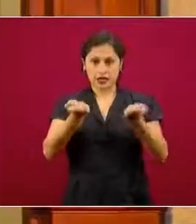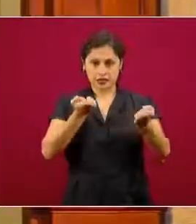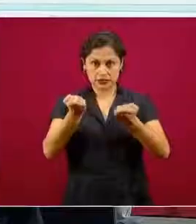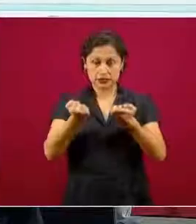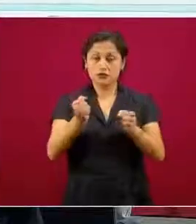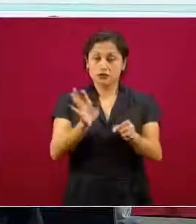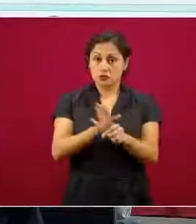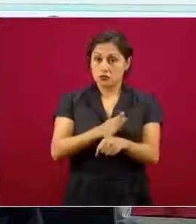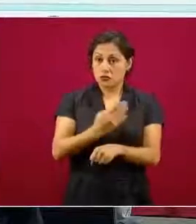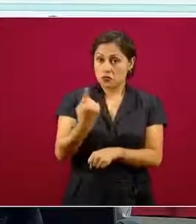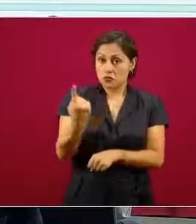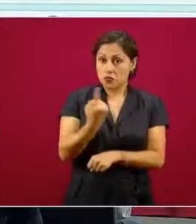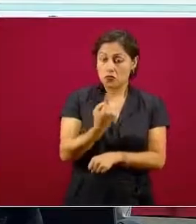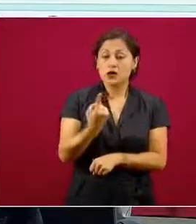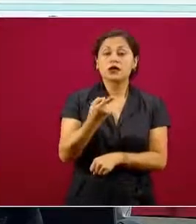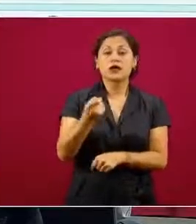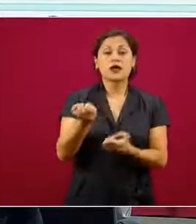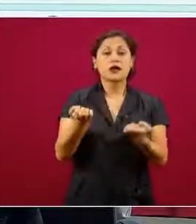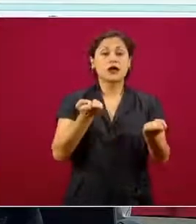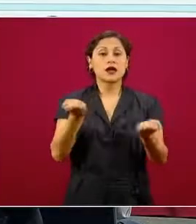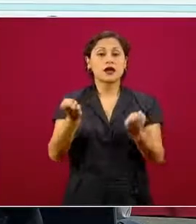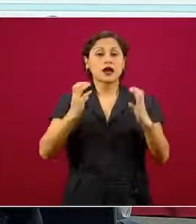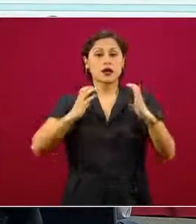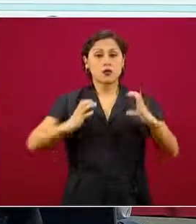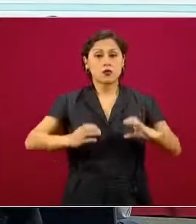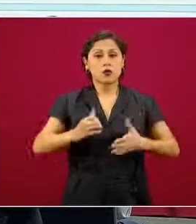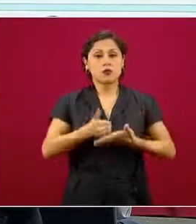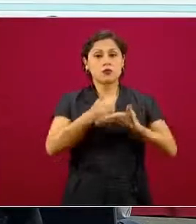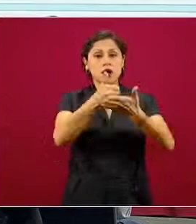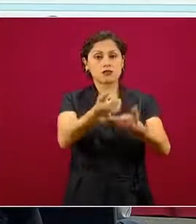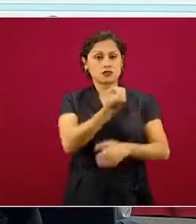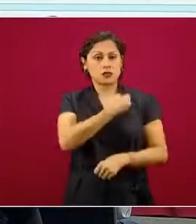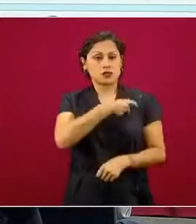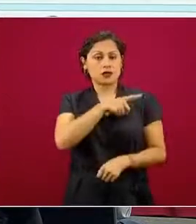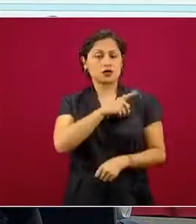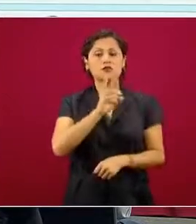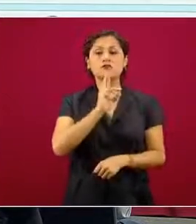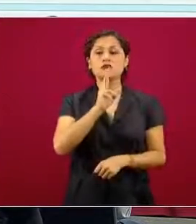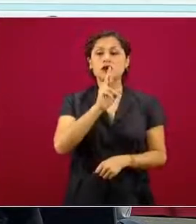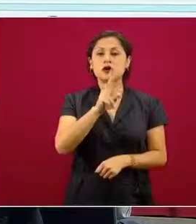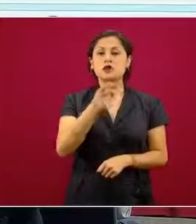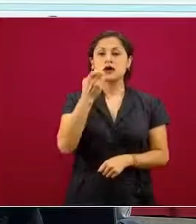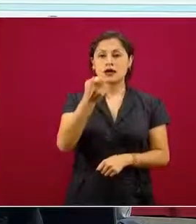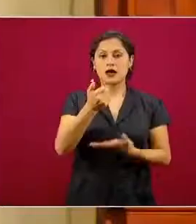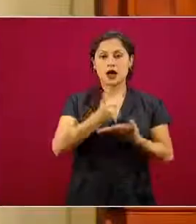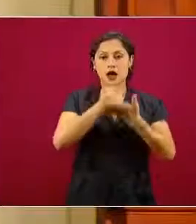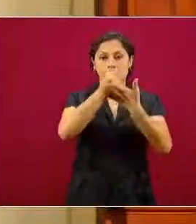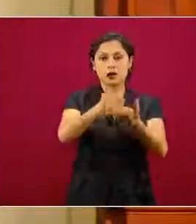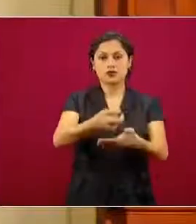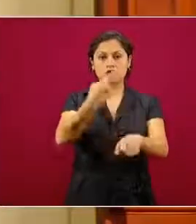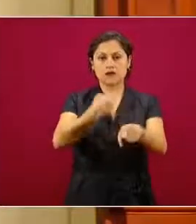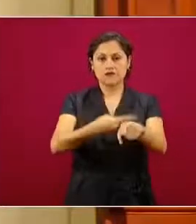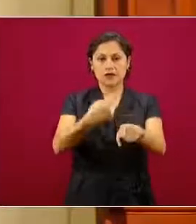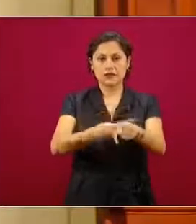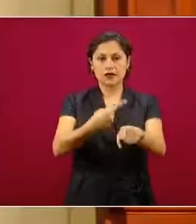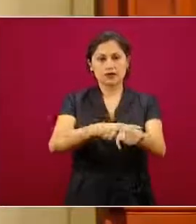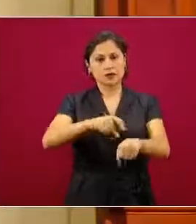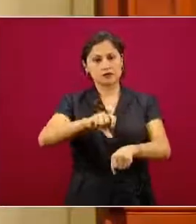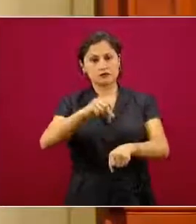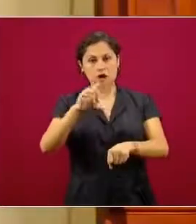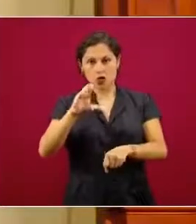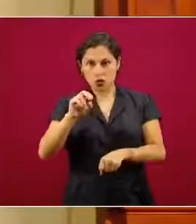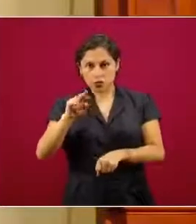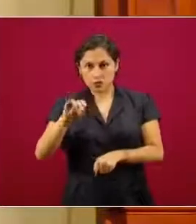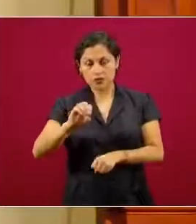contribuye a una mejor salud y a disminuir factores de riesgo no solamente para COVID, sino para otras enfermedades. Por lo tanto,